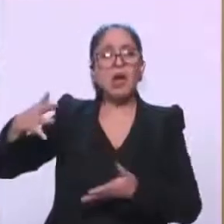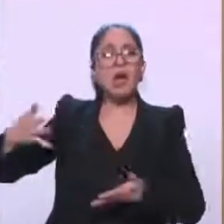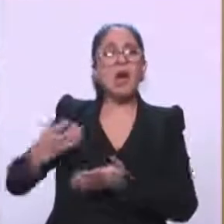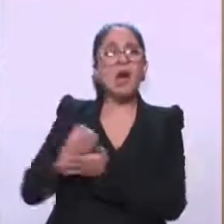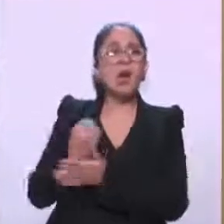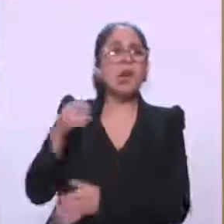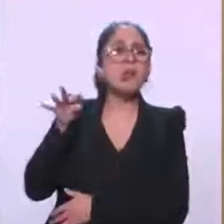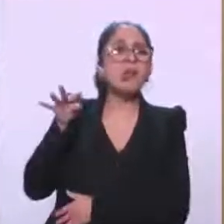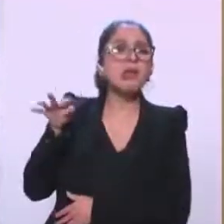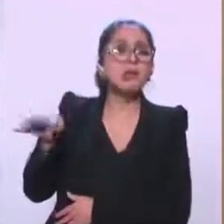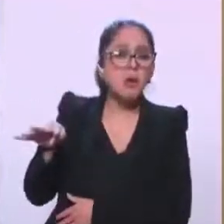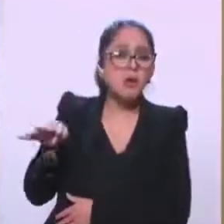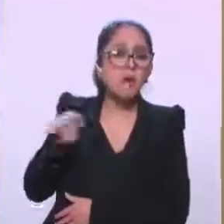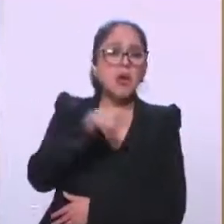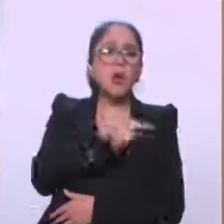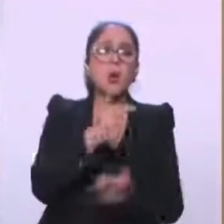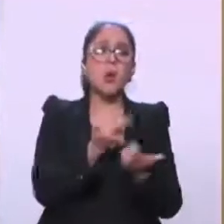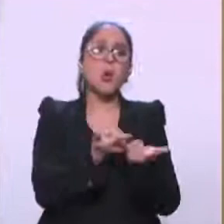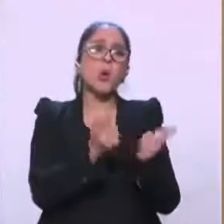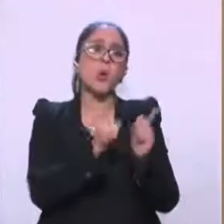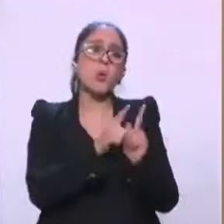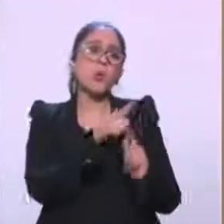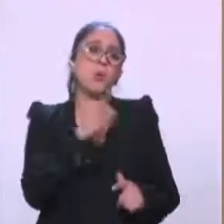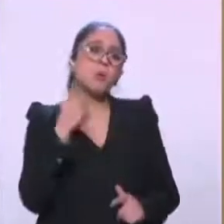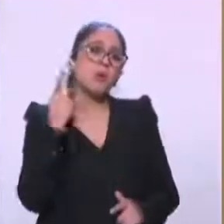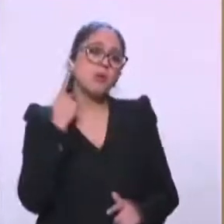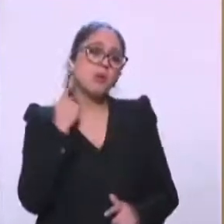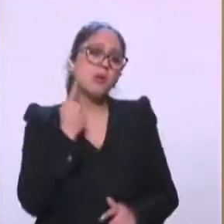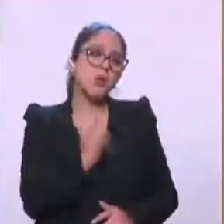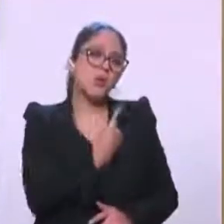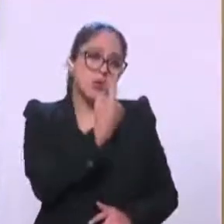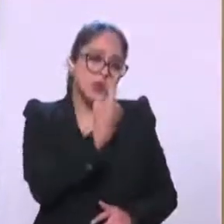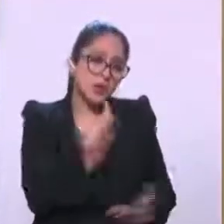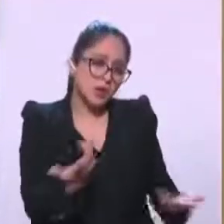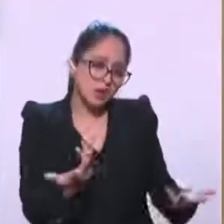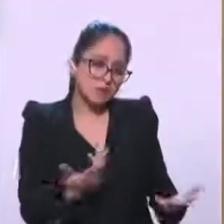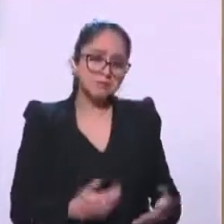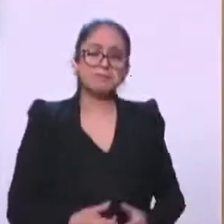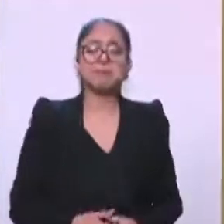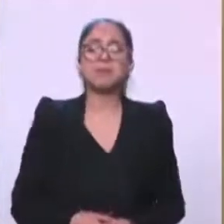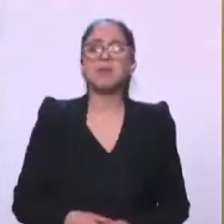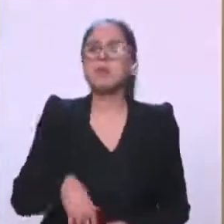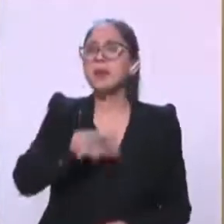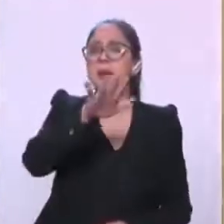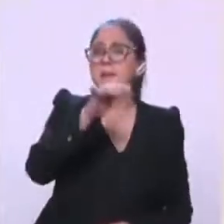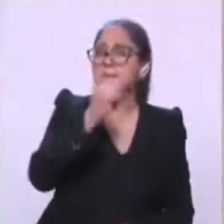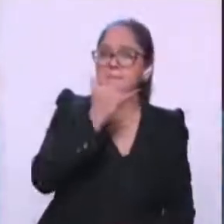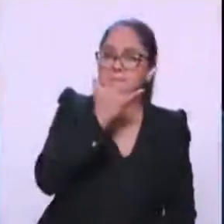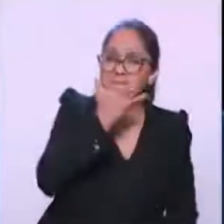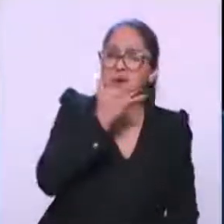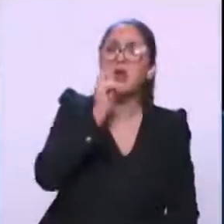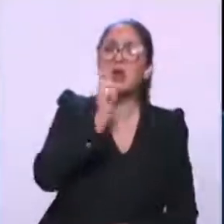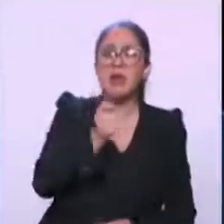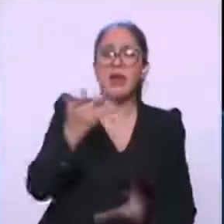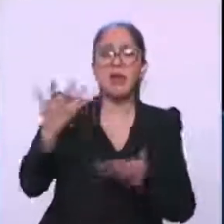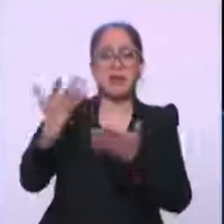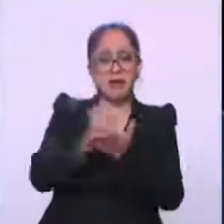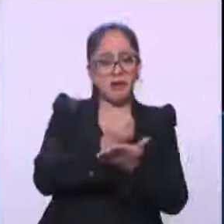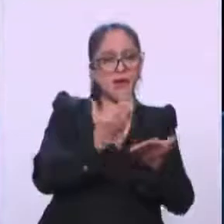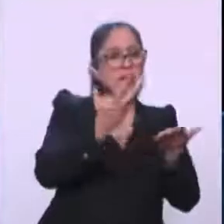y Morena ganó 1. Pero Francisco, eran bastiones no morenistas, o sea, ganaron, me parece, los partidos que ya tenían